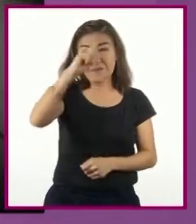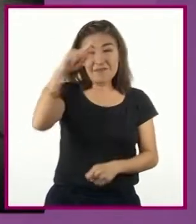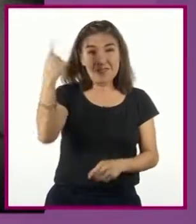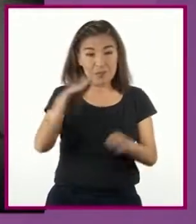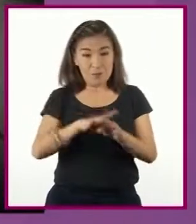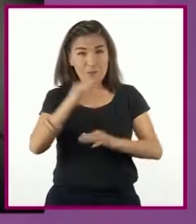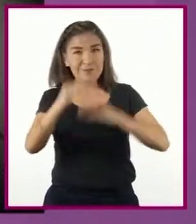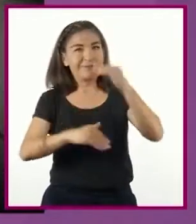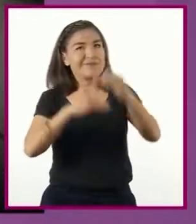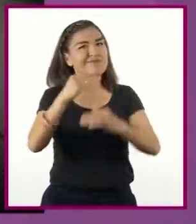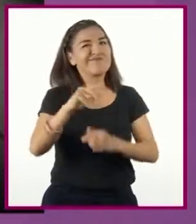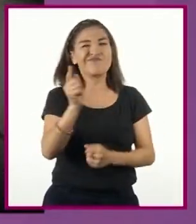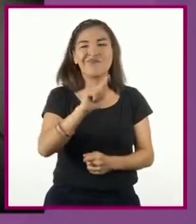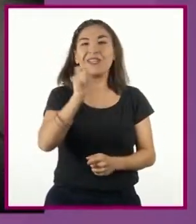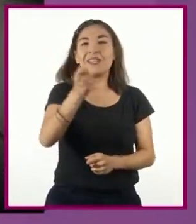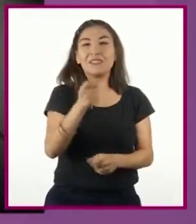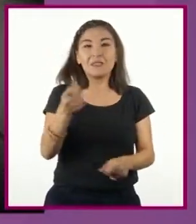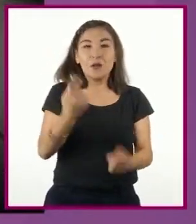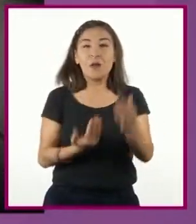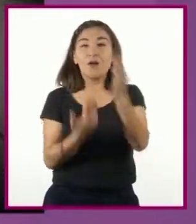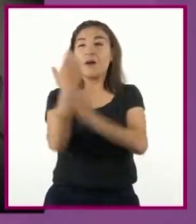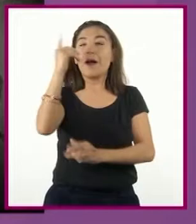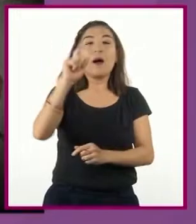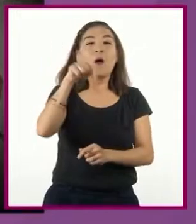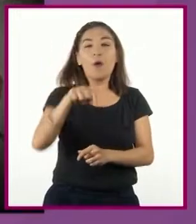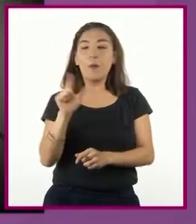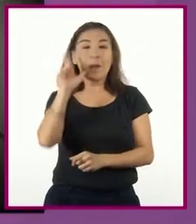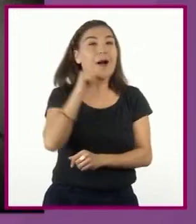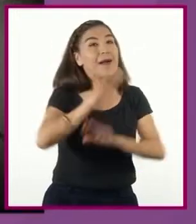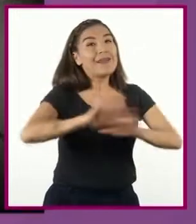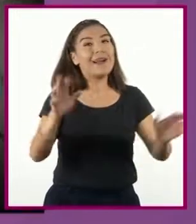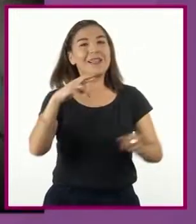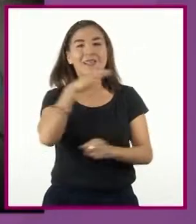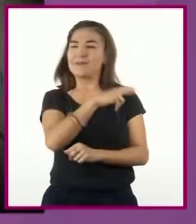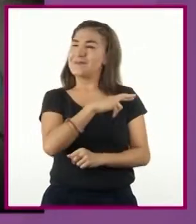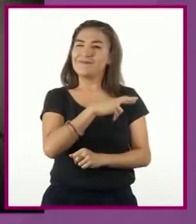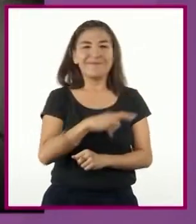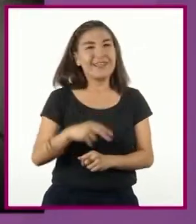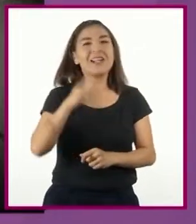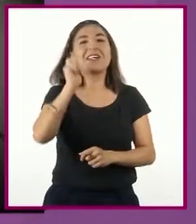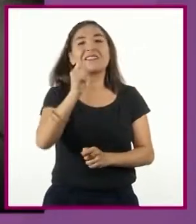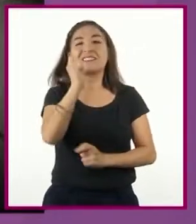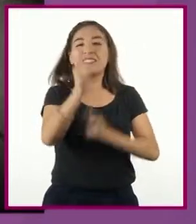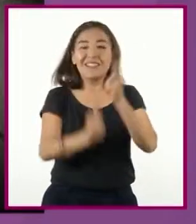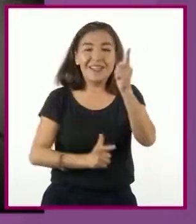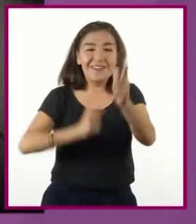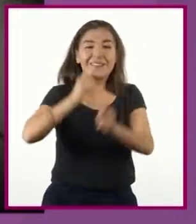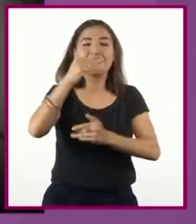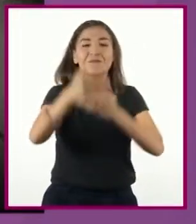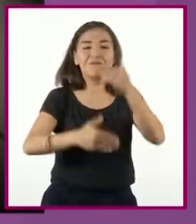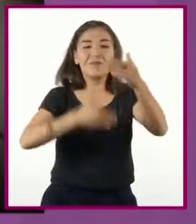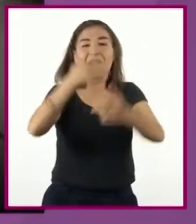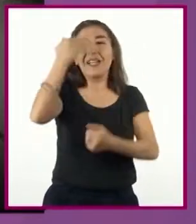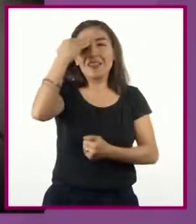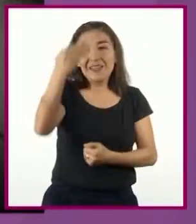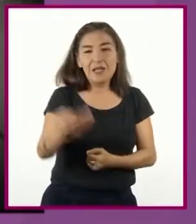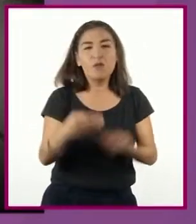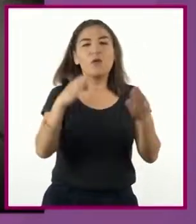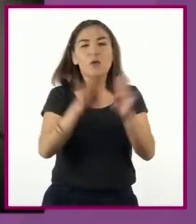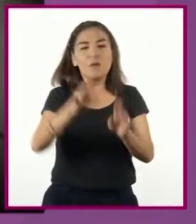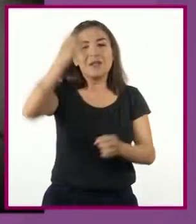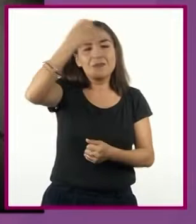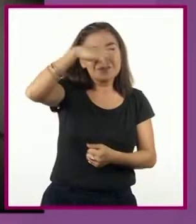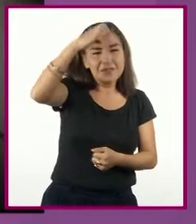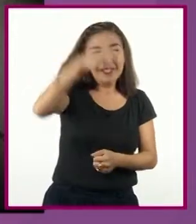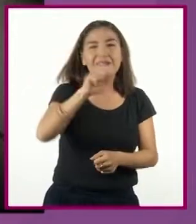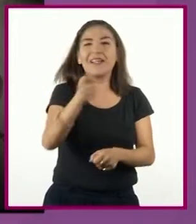construir. No se consolida de la noche a la mañana como por arte de magia. Se conforma lentamente al paso del tiempo, a través de las experiencias